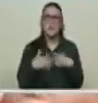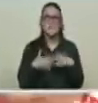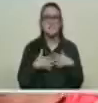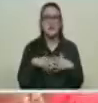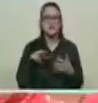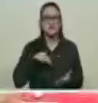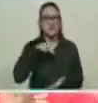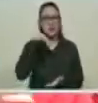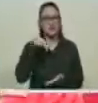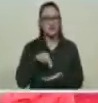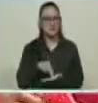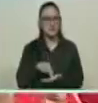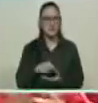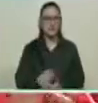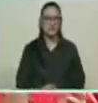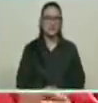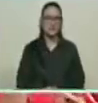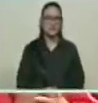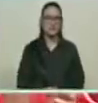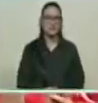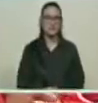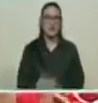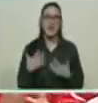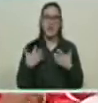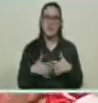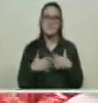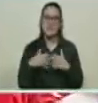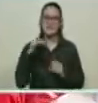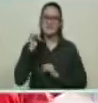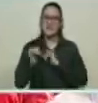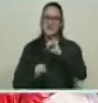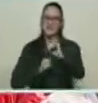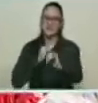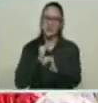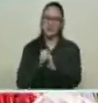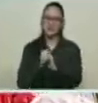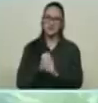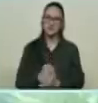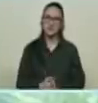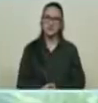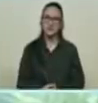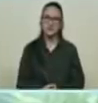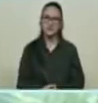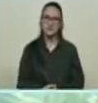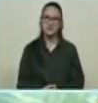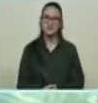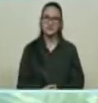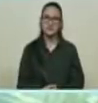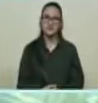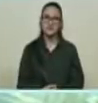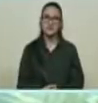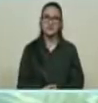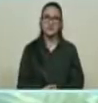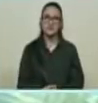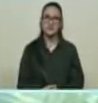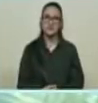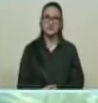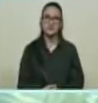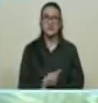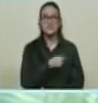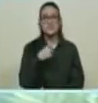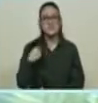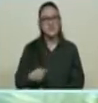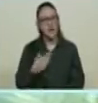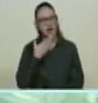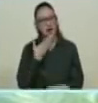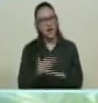empresas nacionales, a las empresas internacionales, a la República Popular